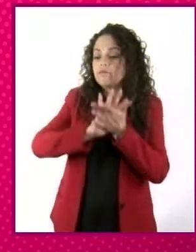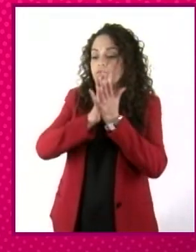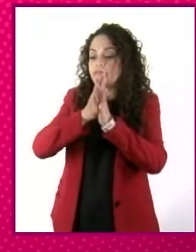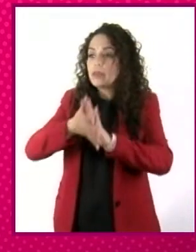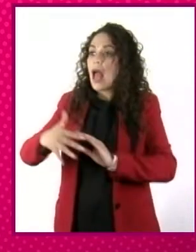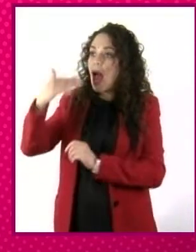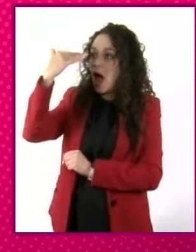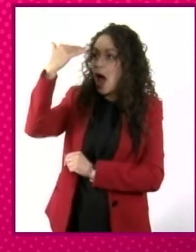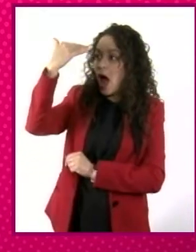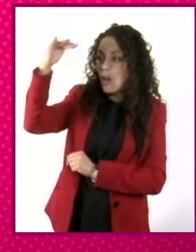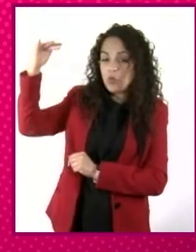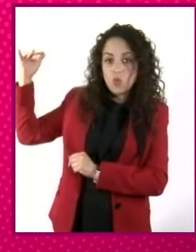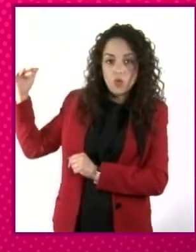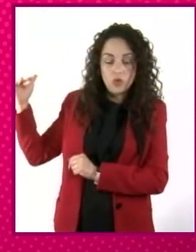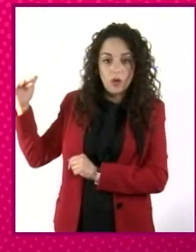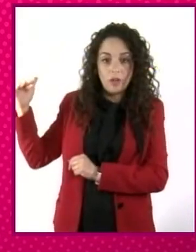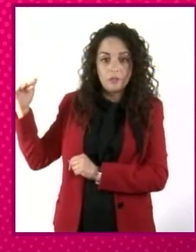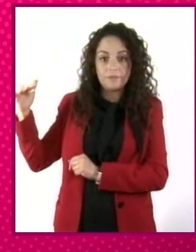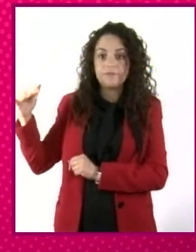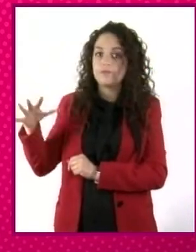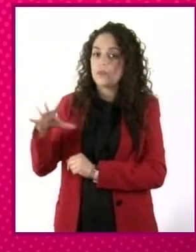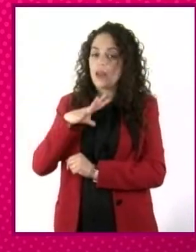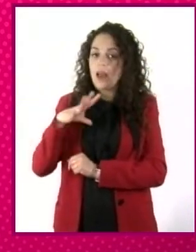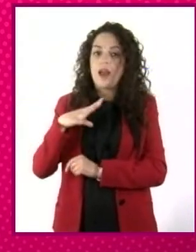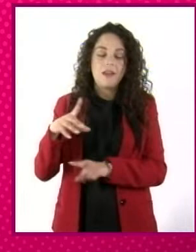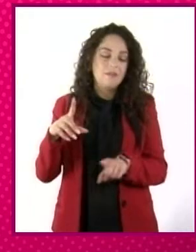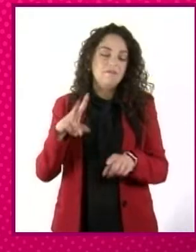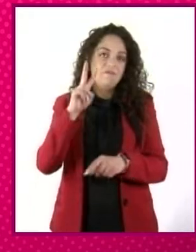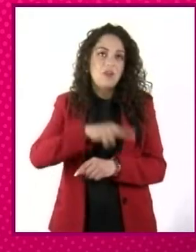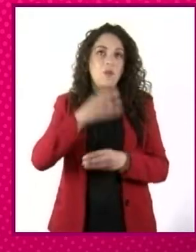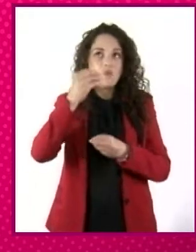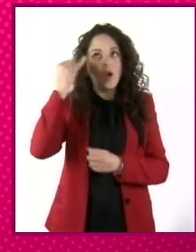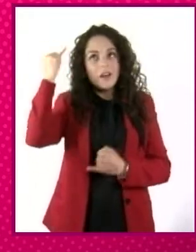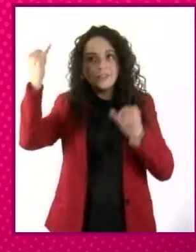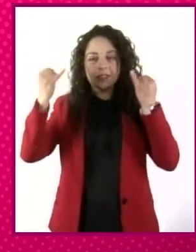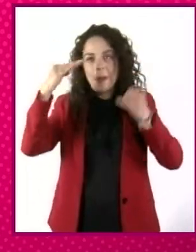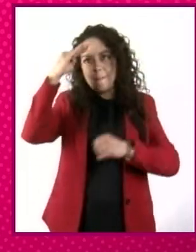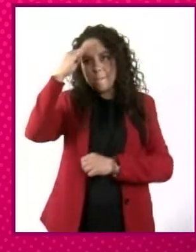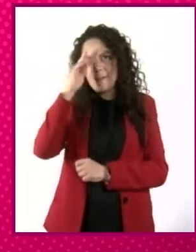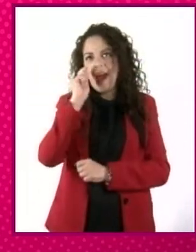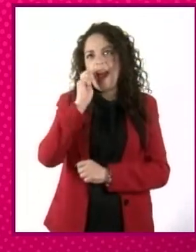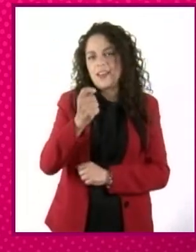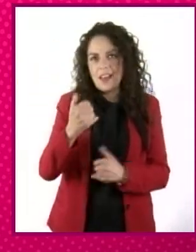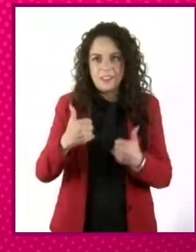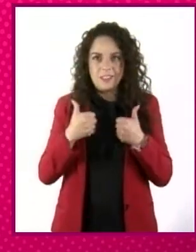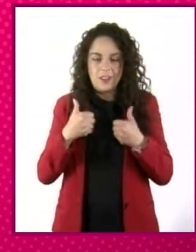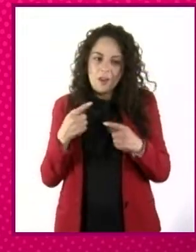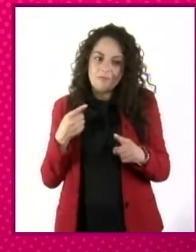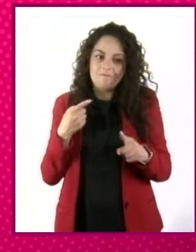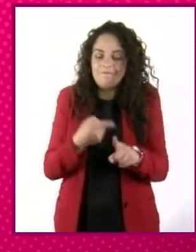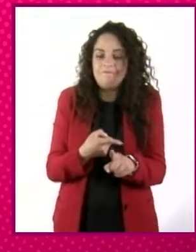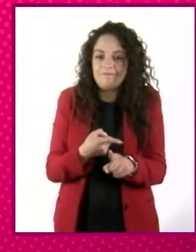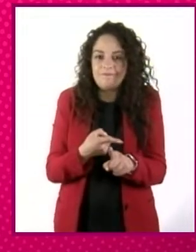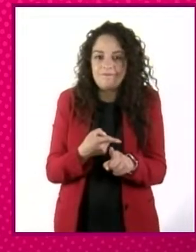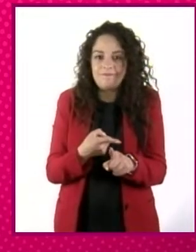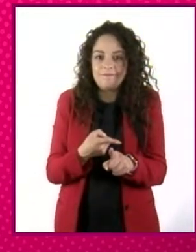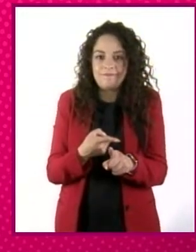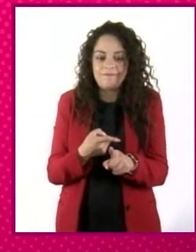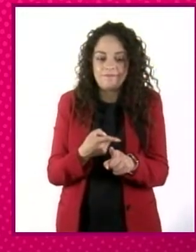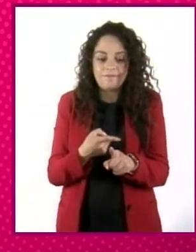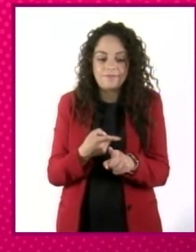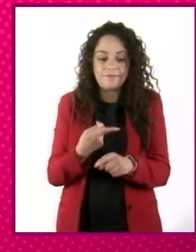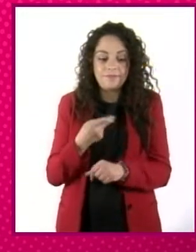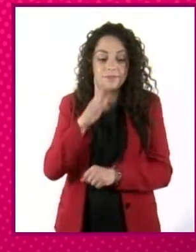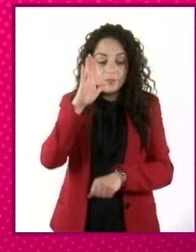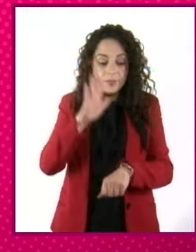en donde también hay bastantes expectativas respecto de la adolescencia, pero sí es un espacio en que se le da